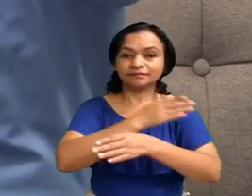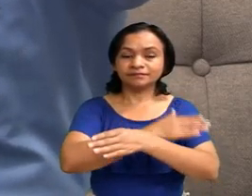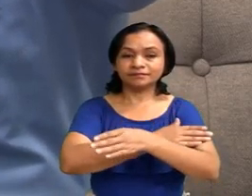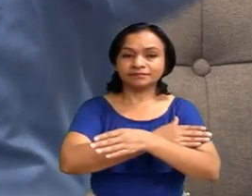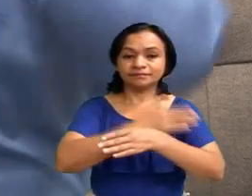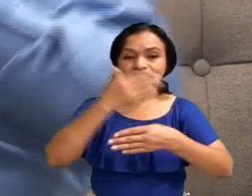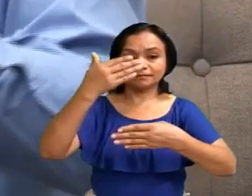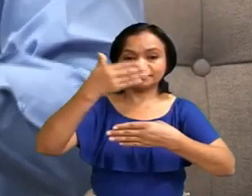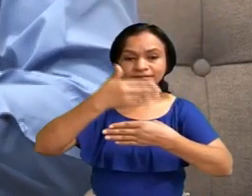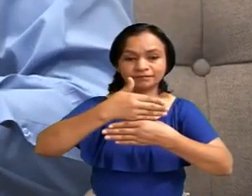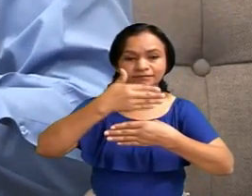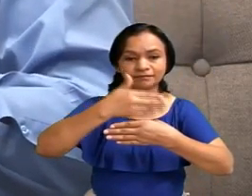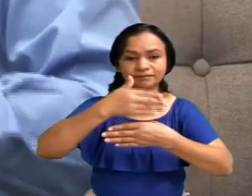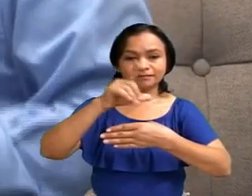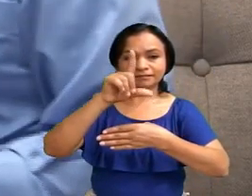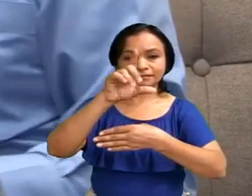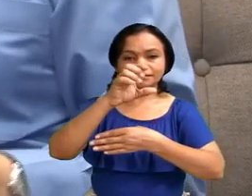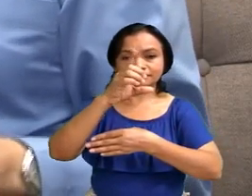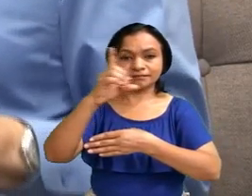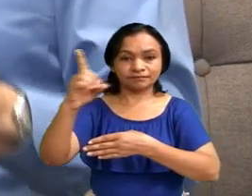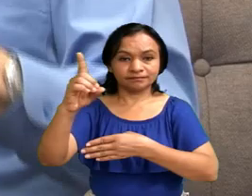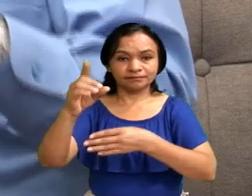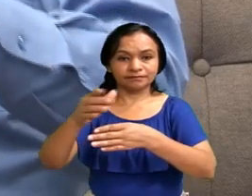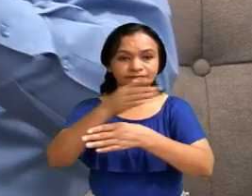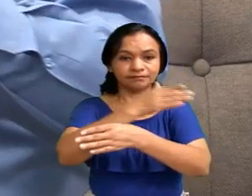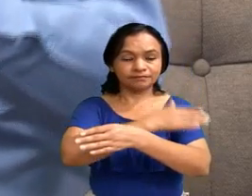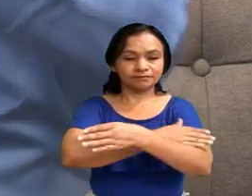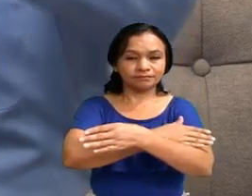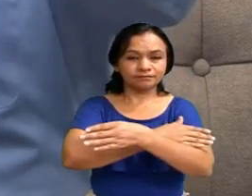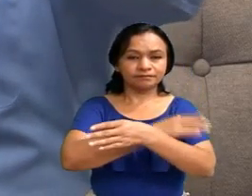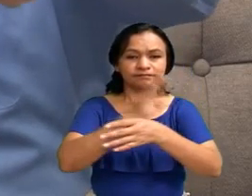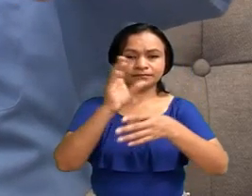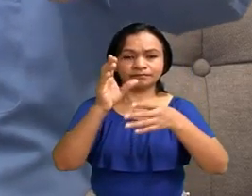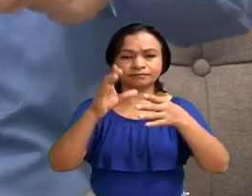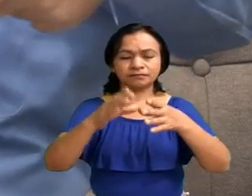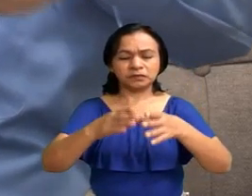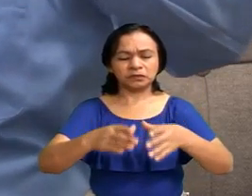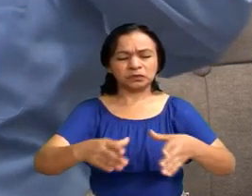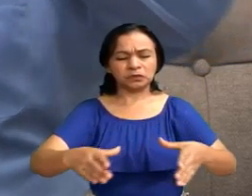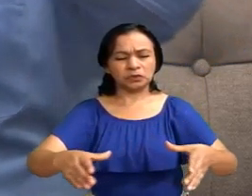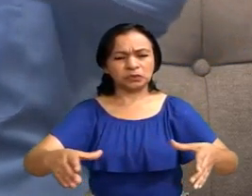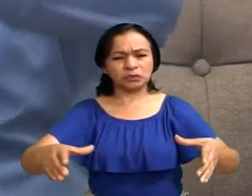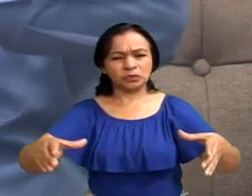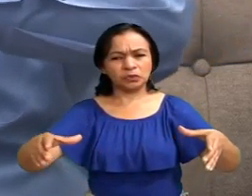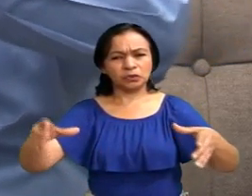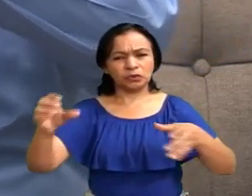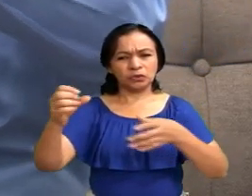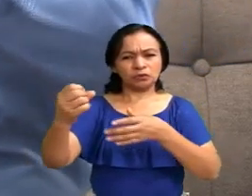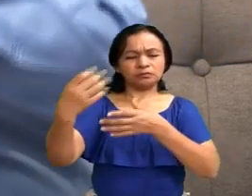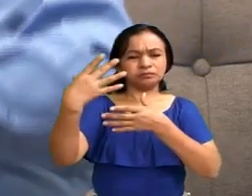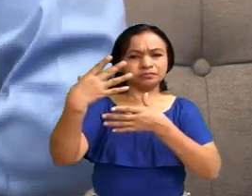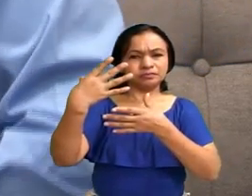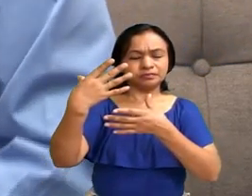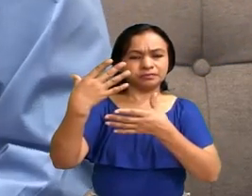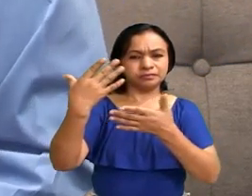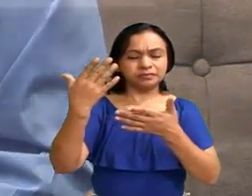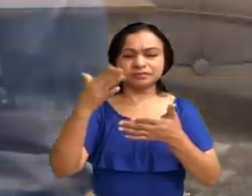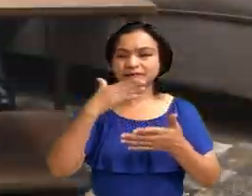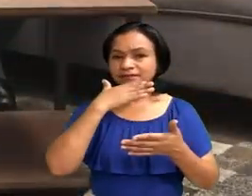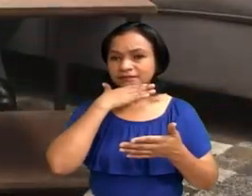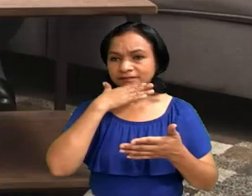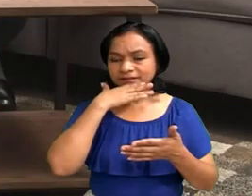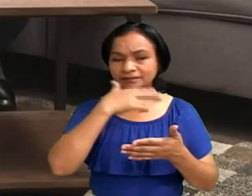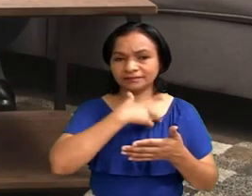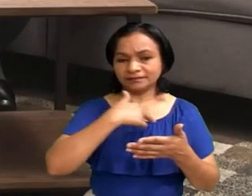escenario, exacto, LED, antes eran una bujía con unos grandes filtros que era y complicaba los escenarios que